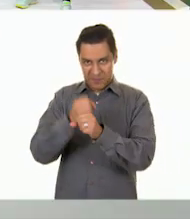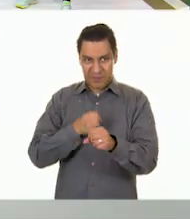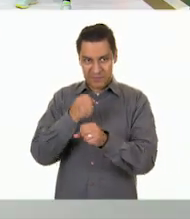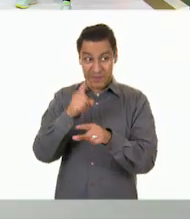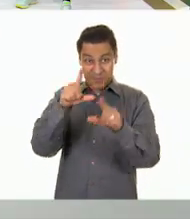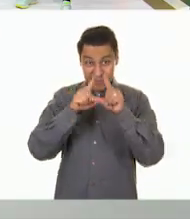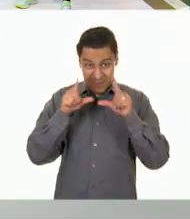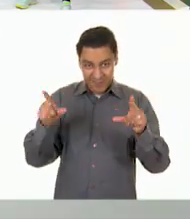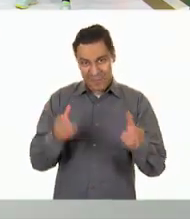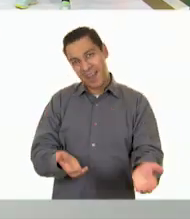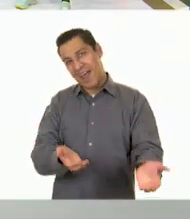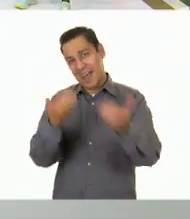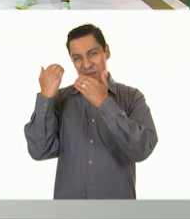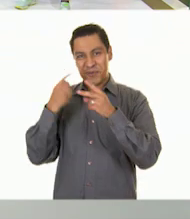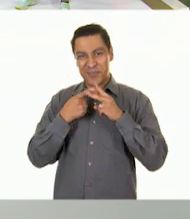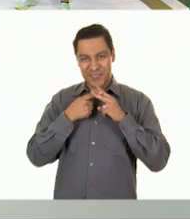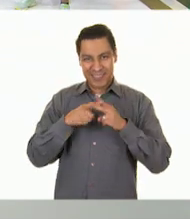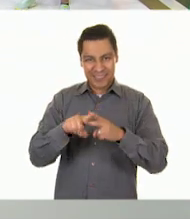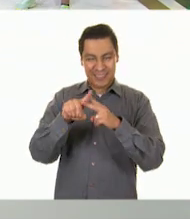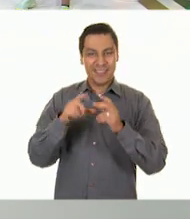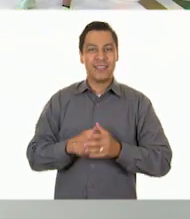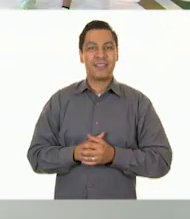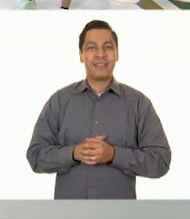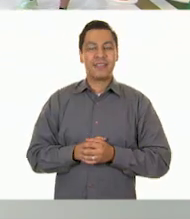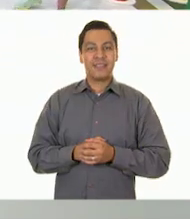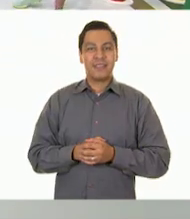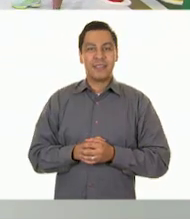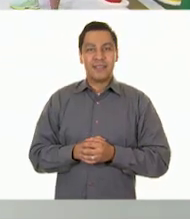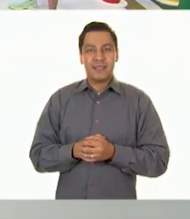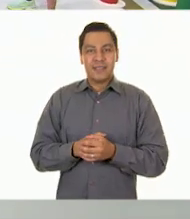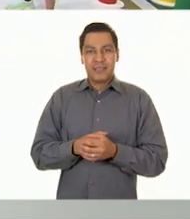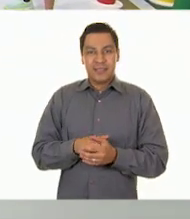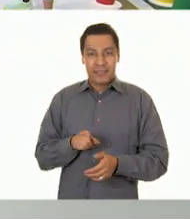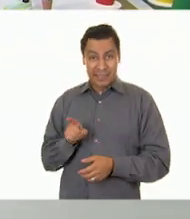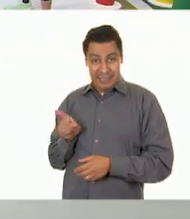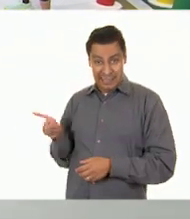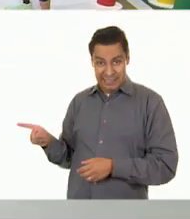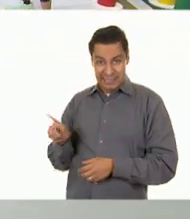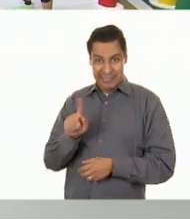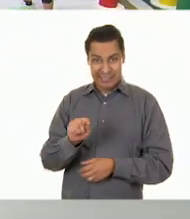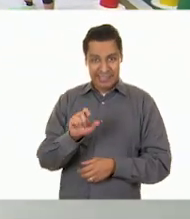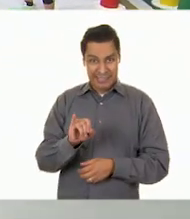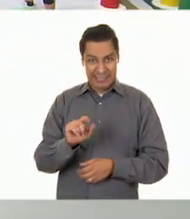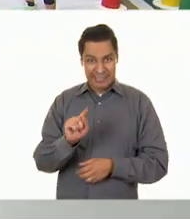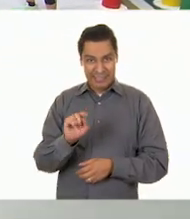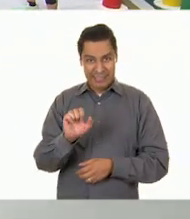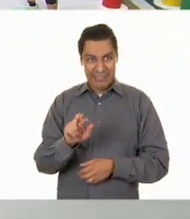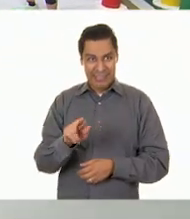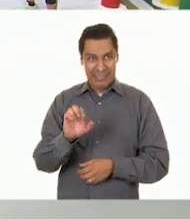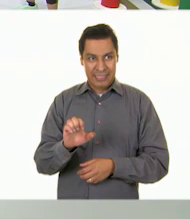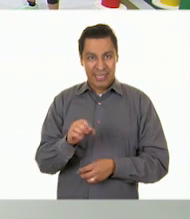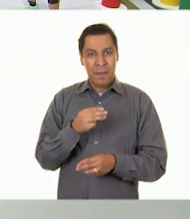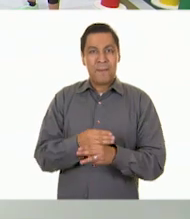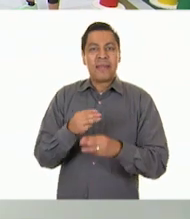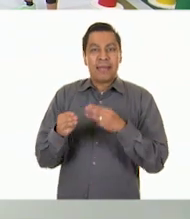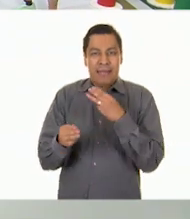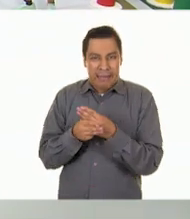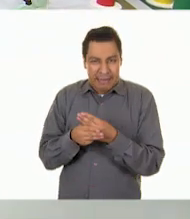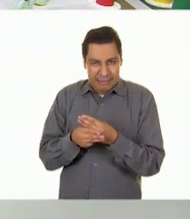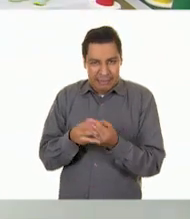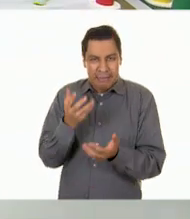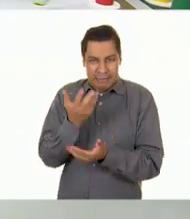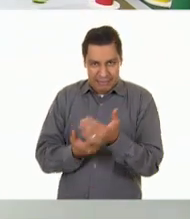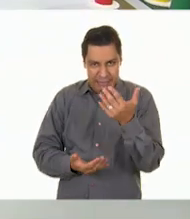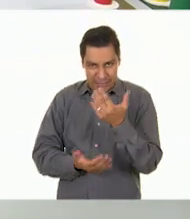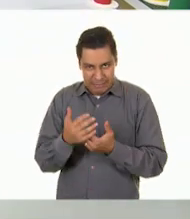como mencionamos vamos a armar un títere con todo el material que solicitamos bien yo